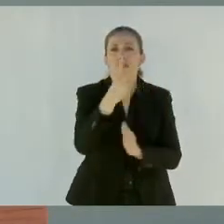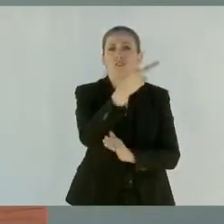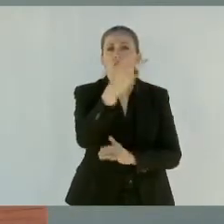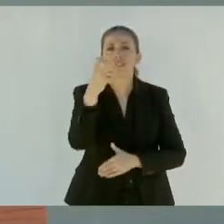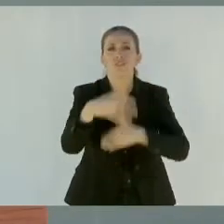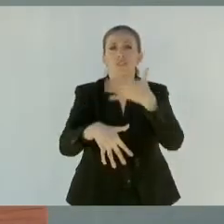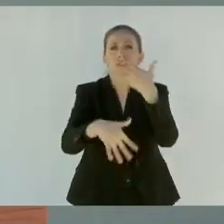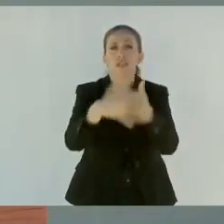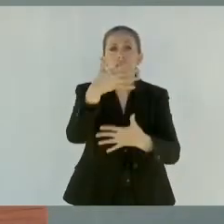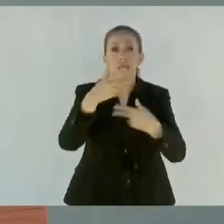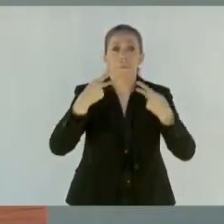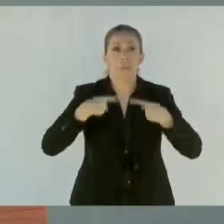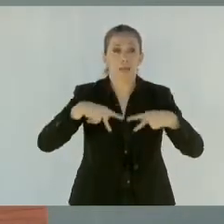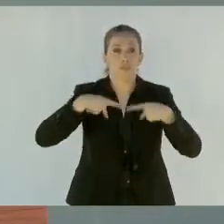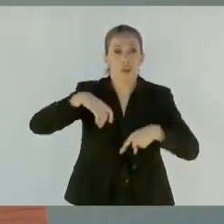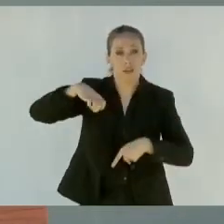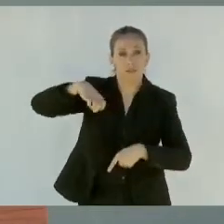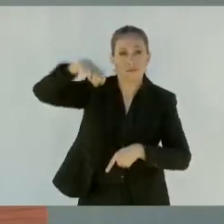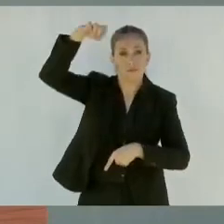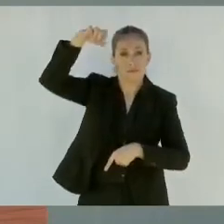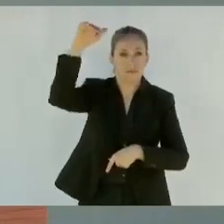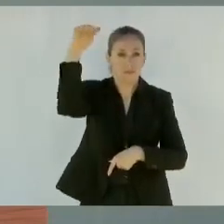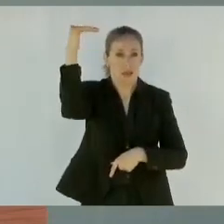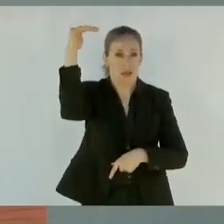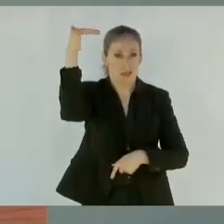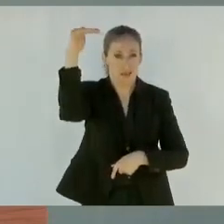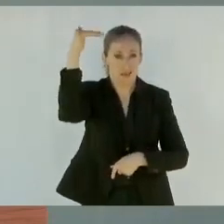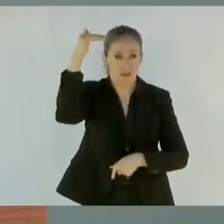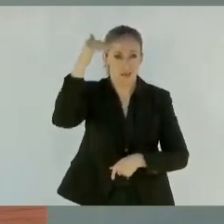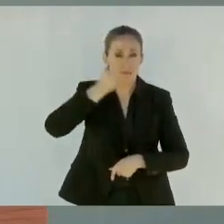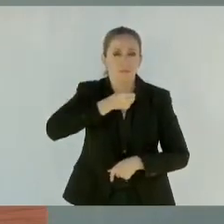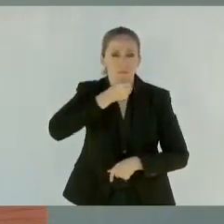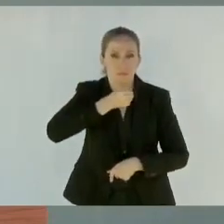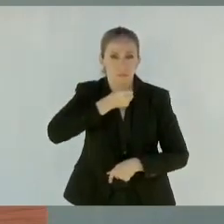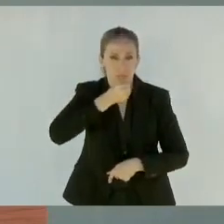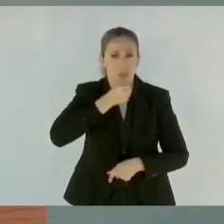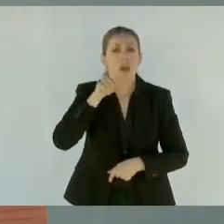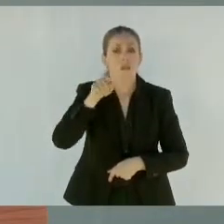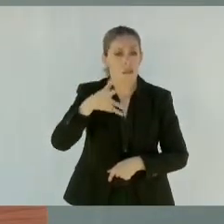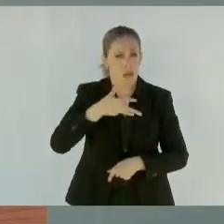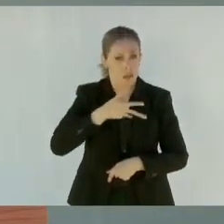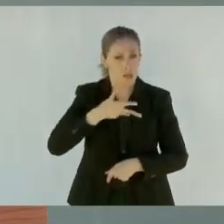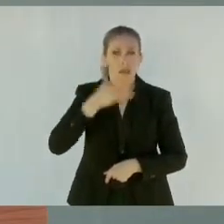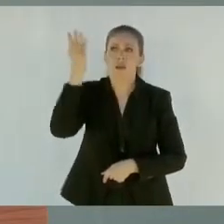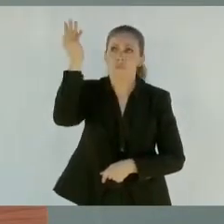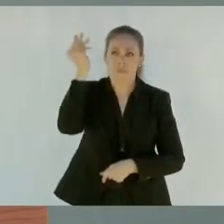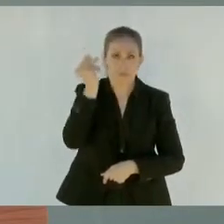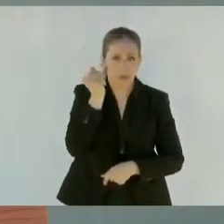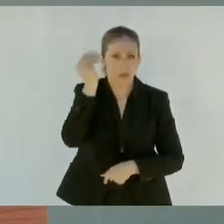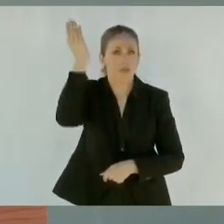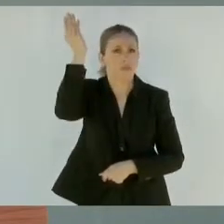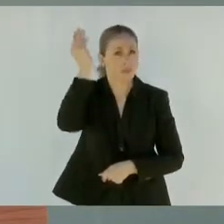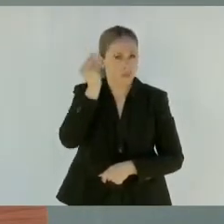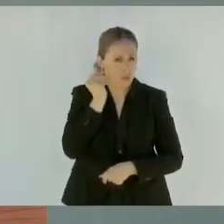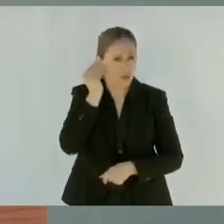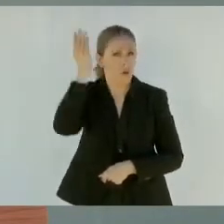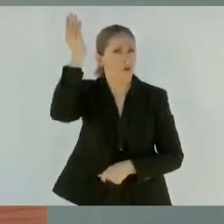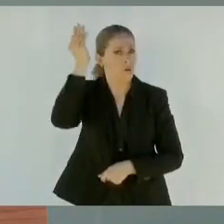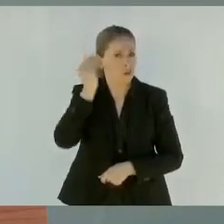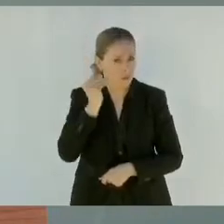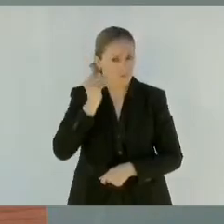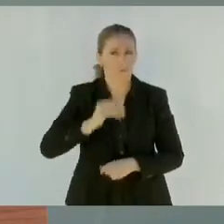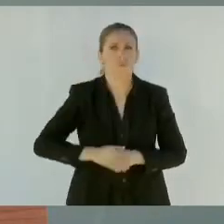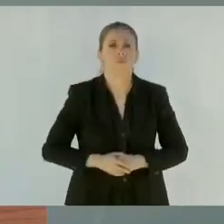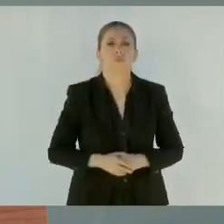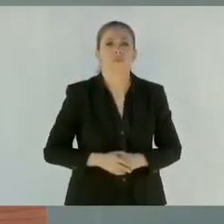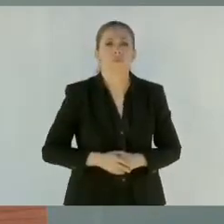3,215 adultos mayores que reciben pensión. Y es importante también decirlo,